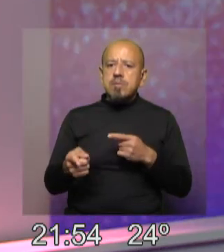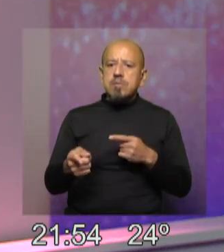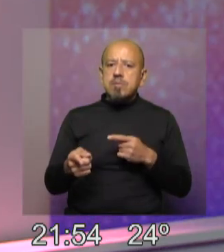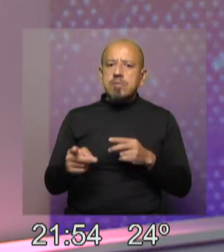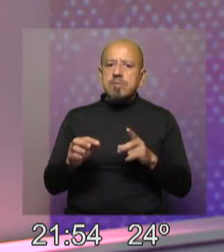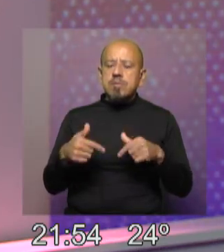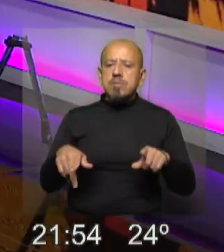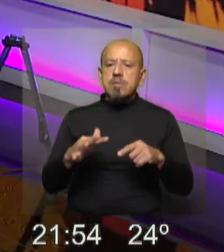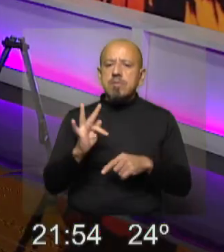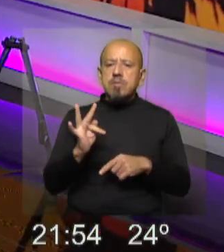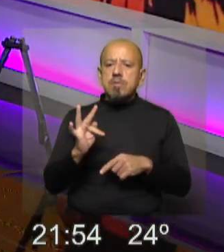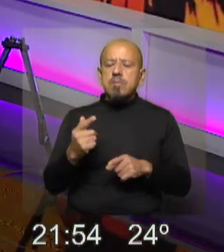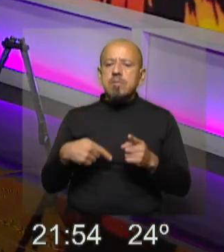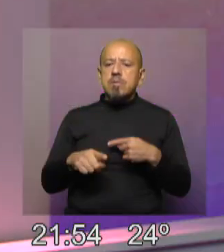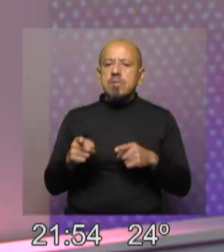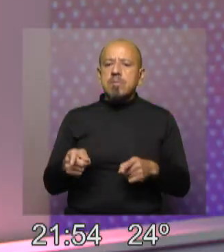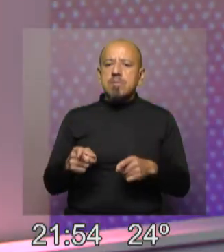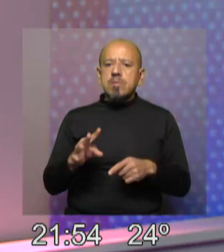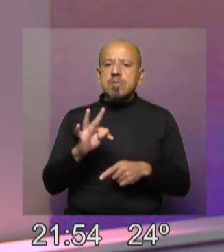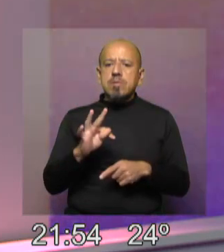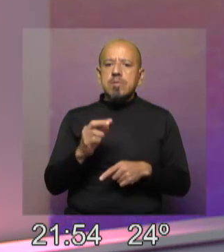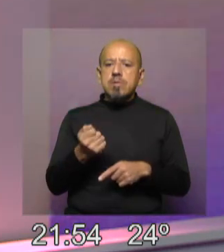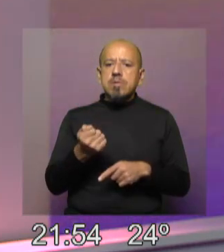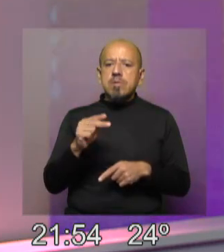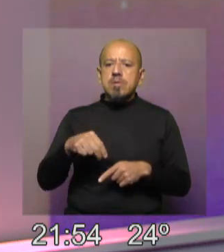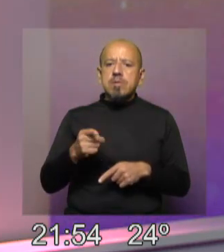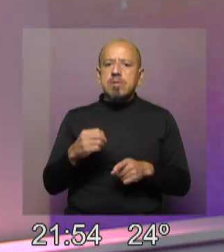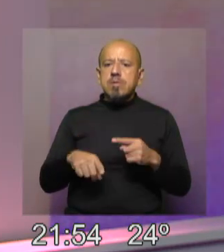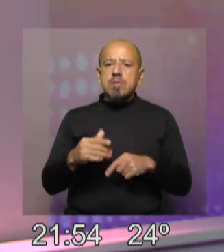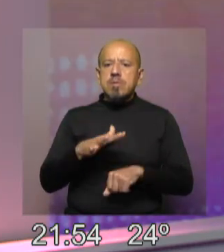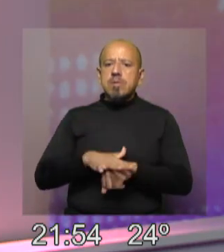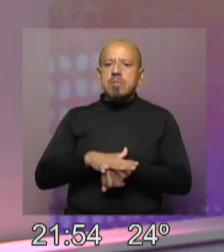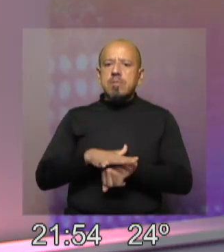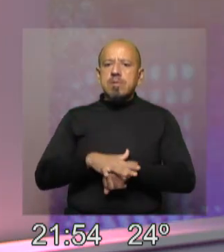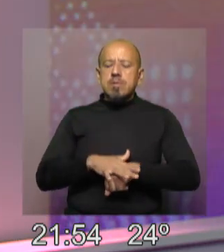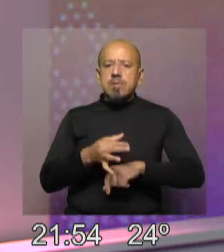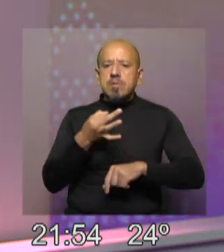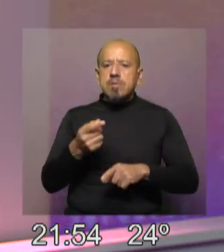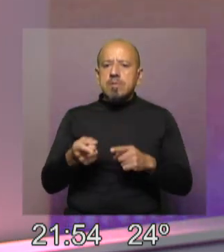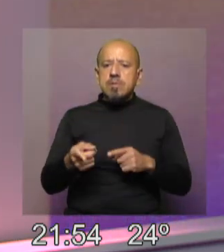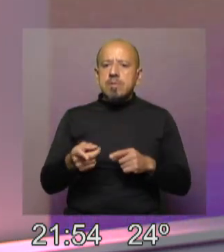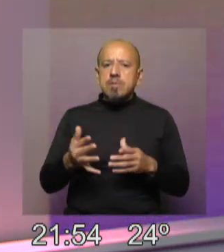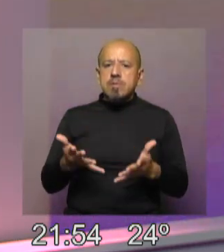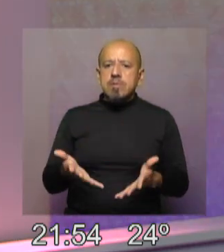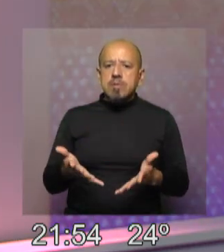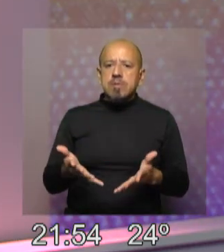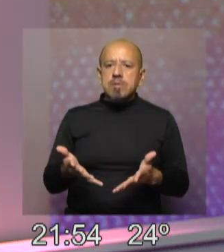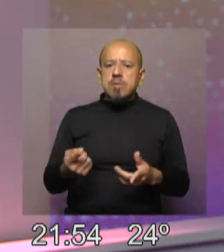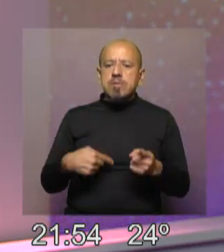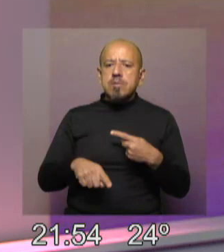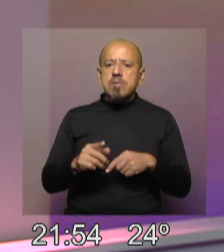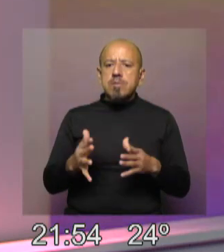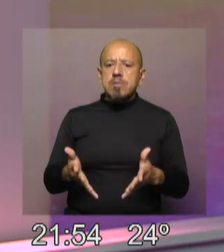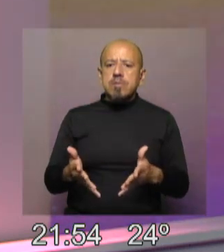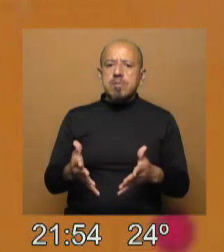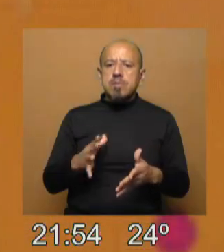en el folclore, sí. Pero como intérprete el tango, porque se te escucha al momento de hablar también, hay como tú una impronta, es como si vivieras tango